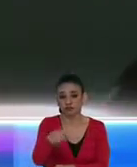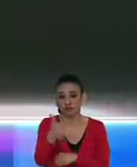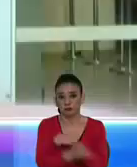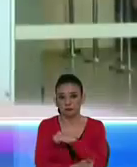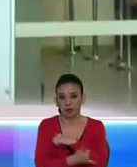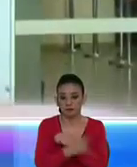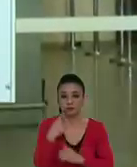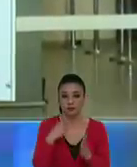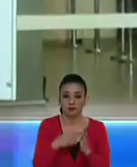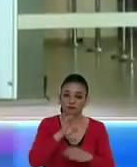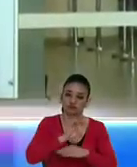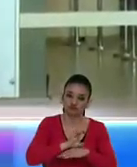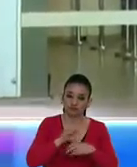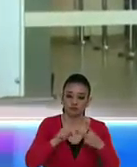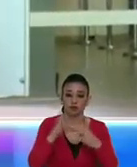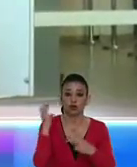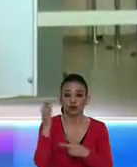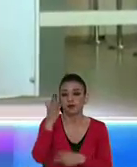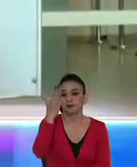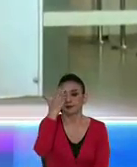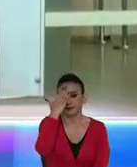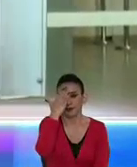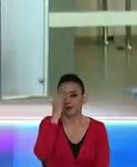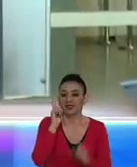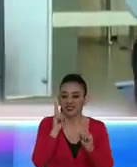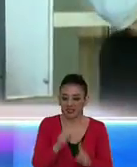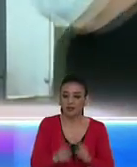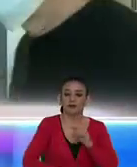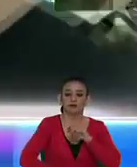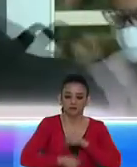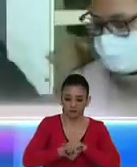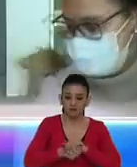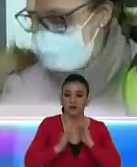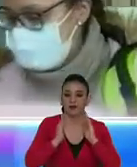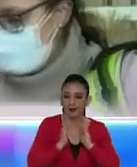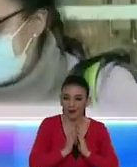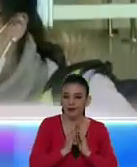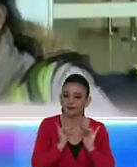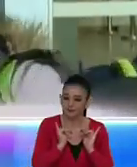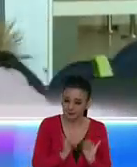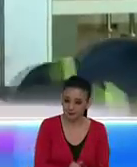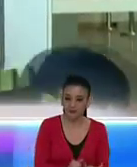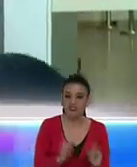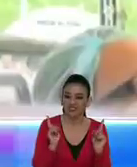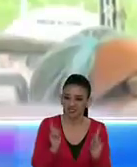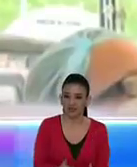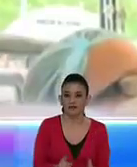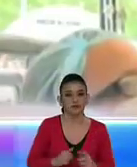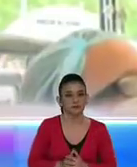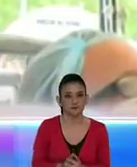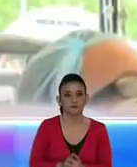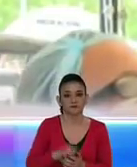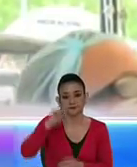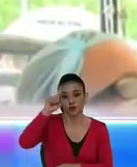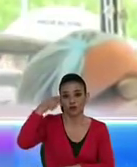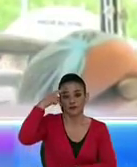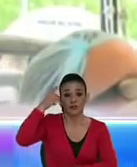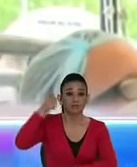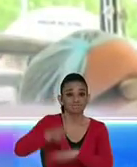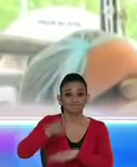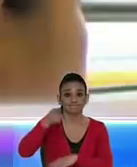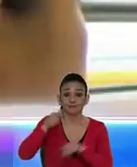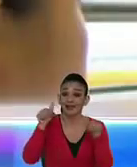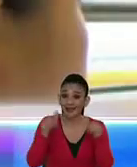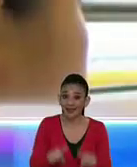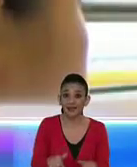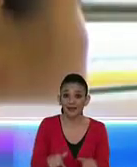Ecuador o Colombia saben que tendrán que hacer cuarentena apenas lleguen a su destino, ya que por disposiciones gubernamentales aquí se